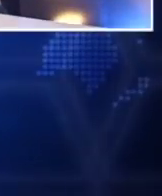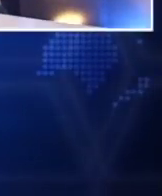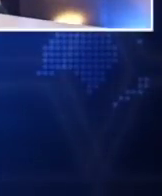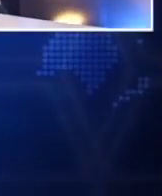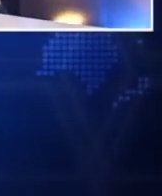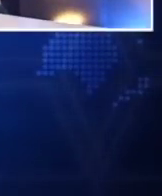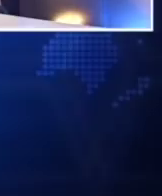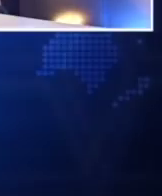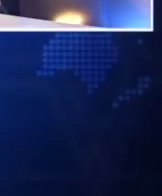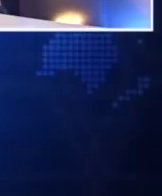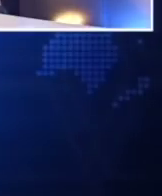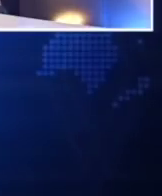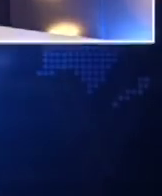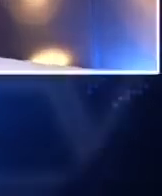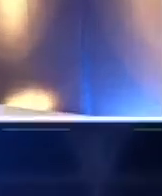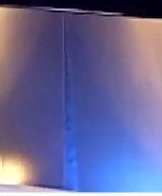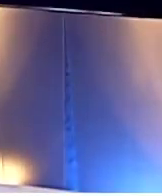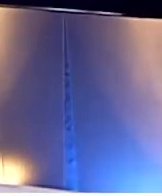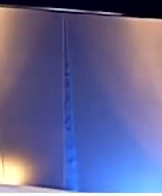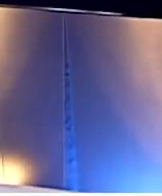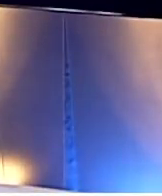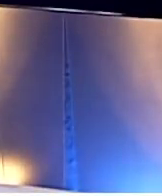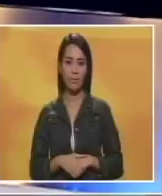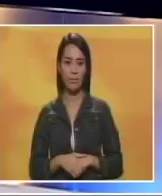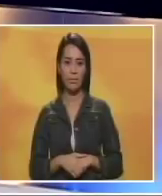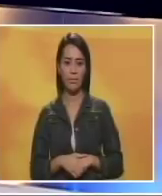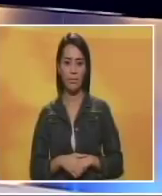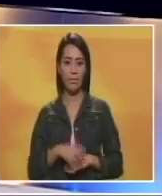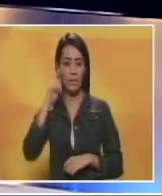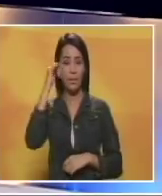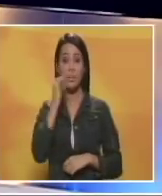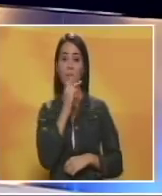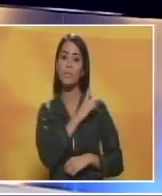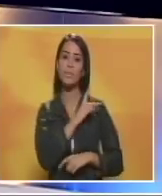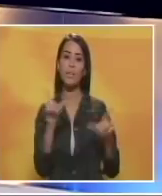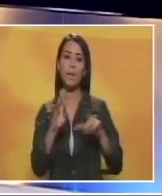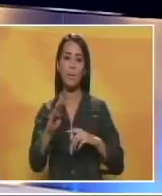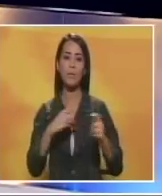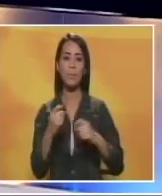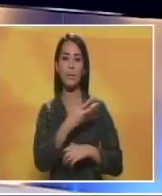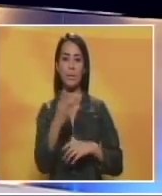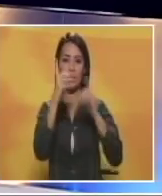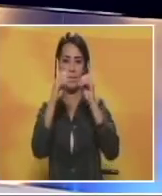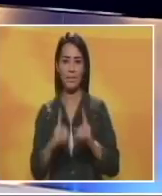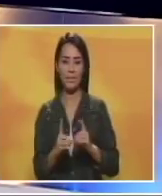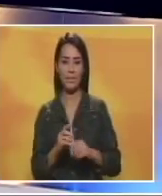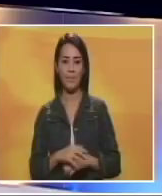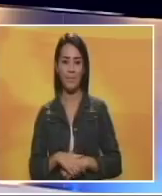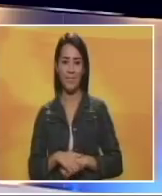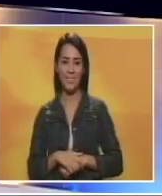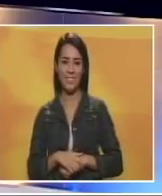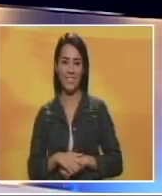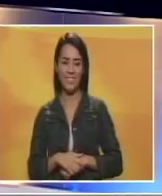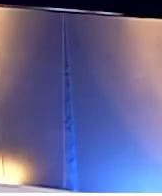Amigos, hasta aquí la presente emisión meridiana. Recuerden, Noticiero Canal 4 reporta. Ustedes deciden. Los esperamos.